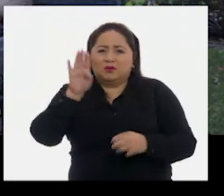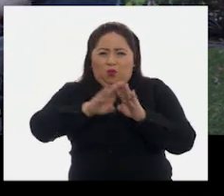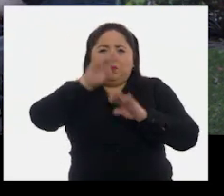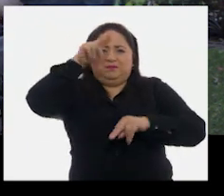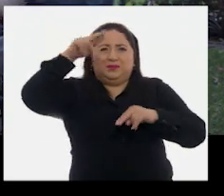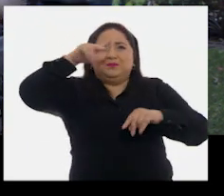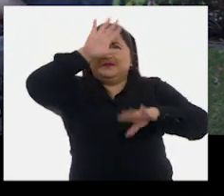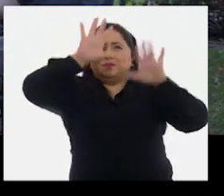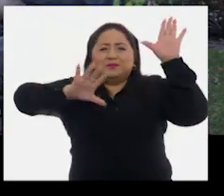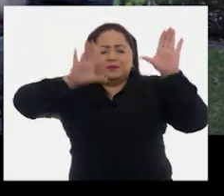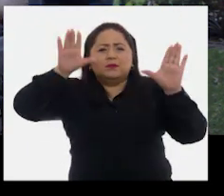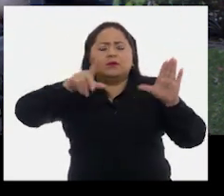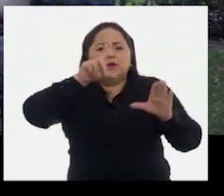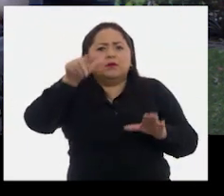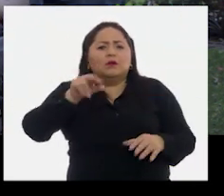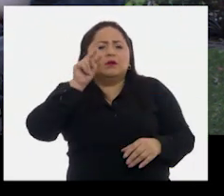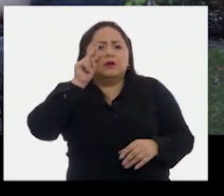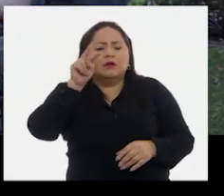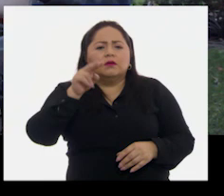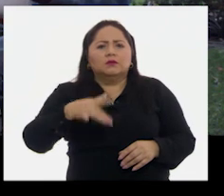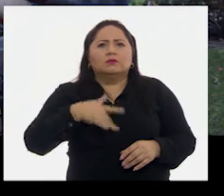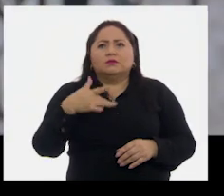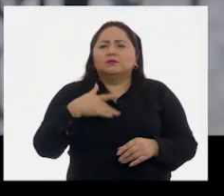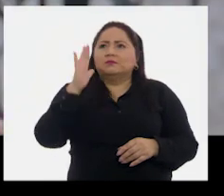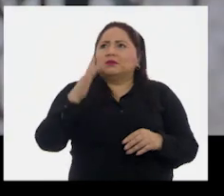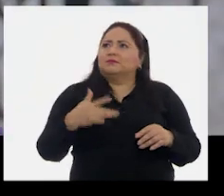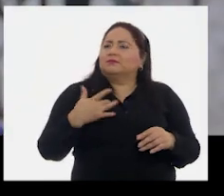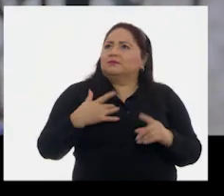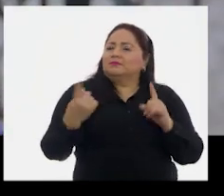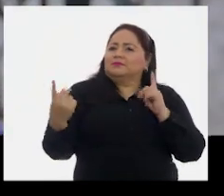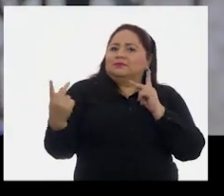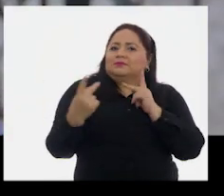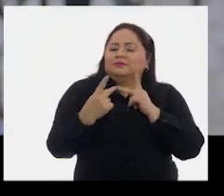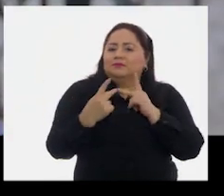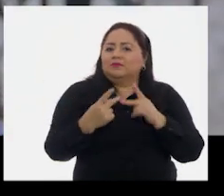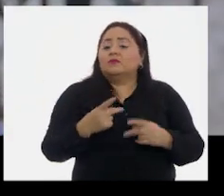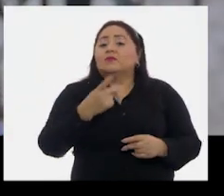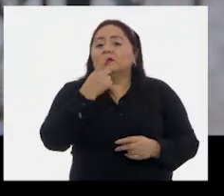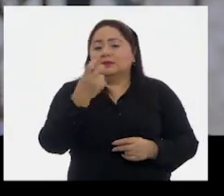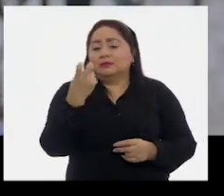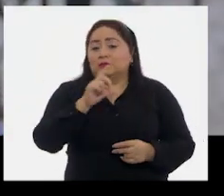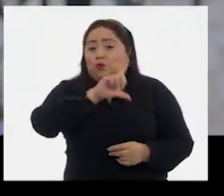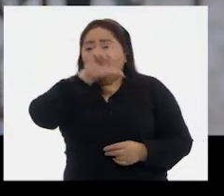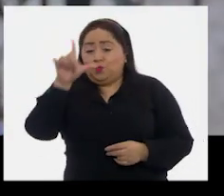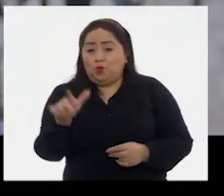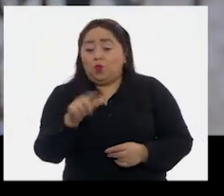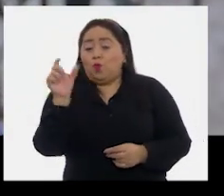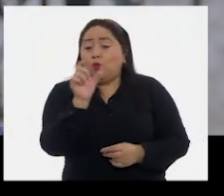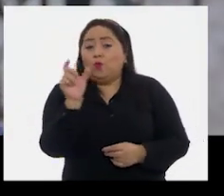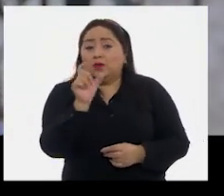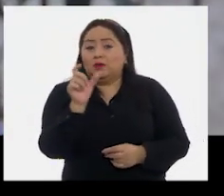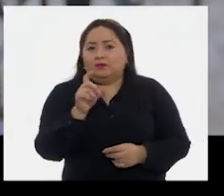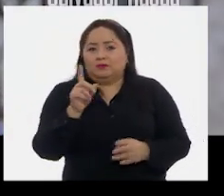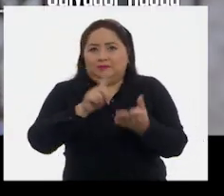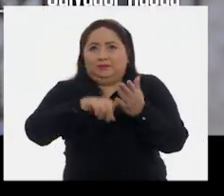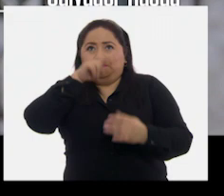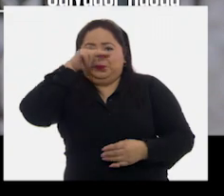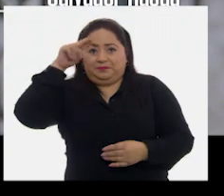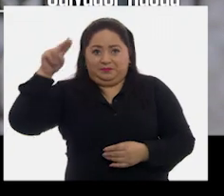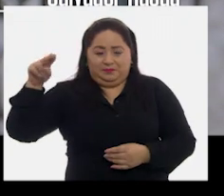murales, de repente, pues sí, se sienten identificados. Sería un poco después cuando la